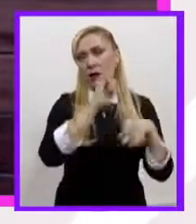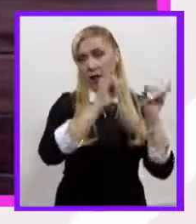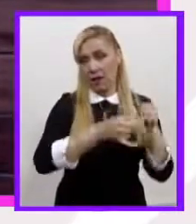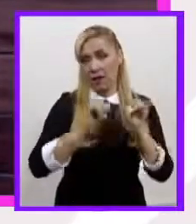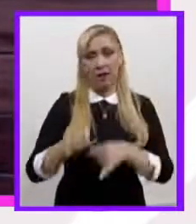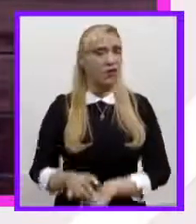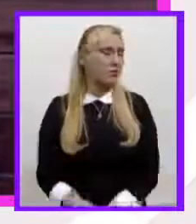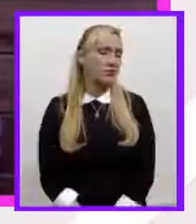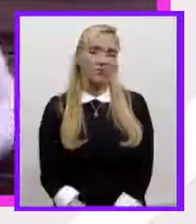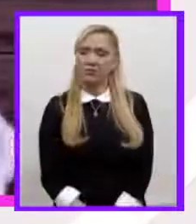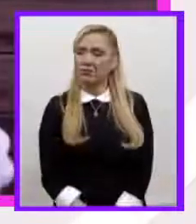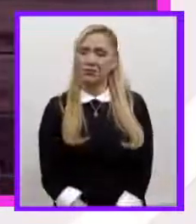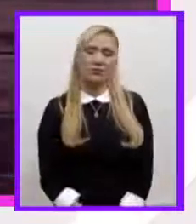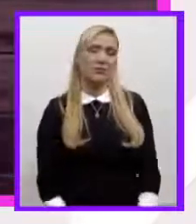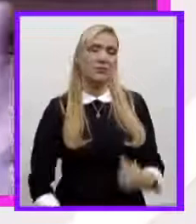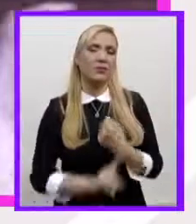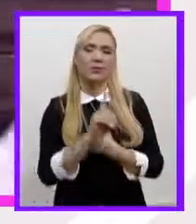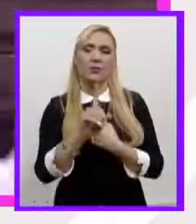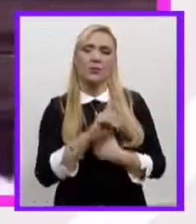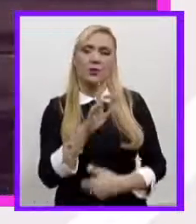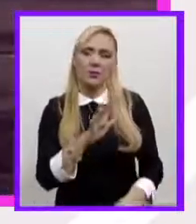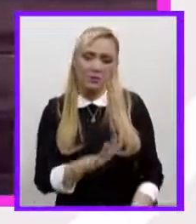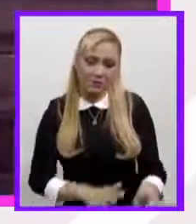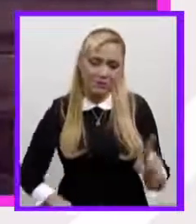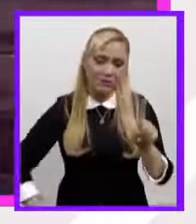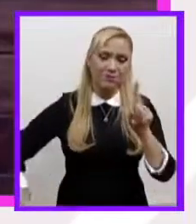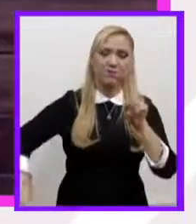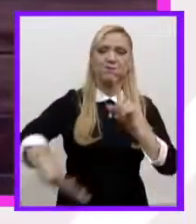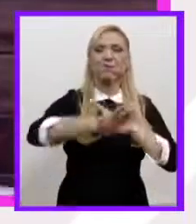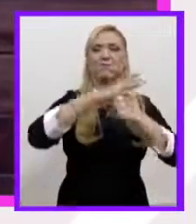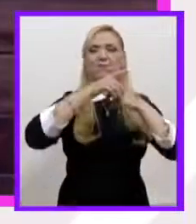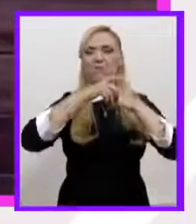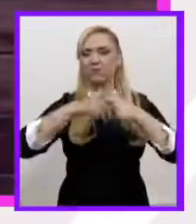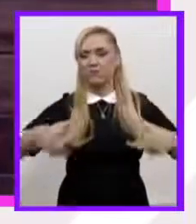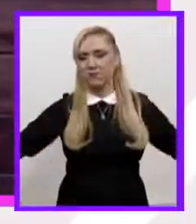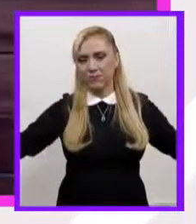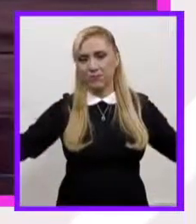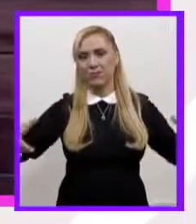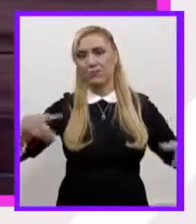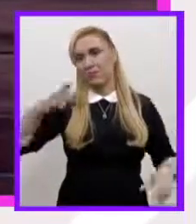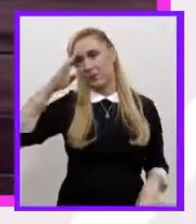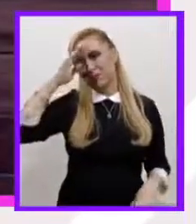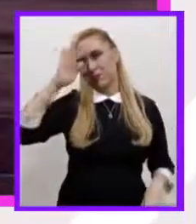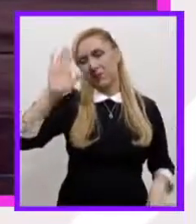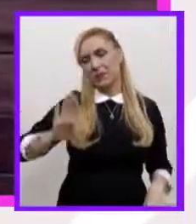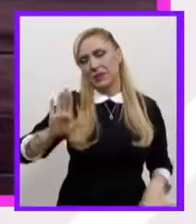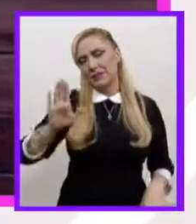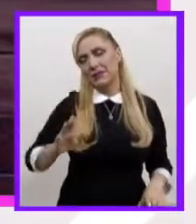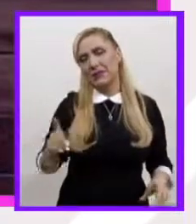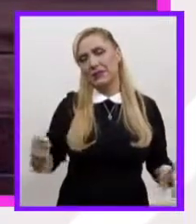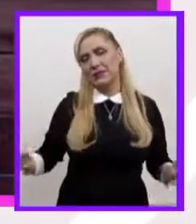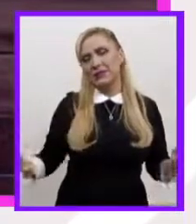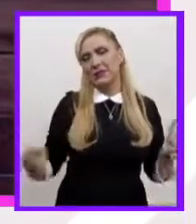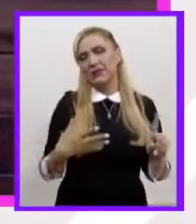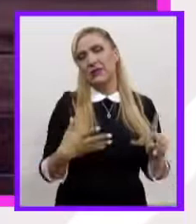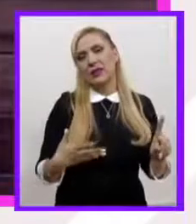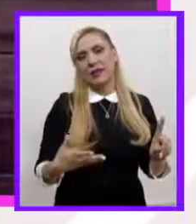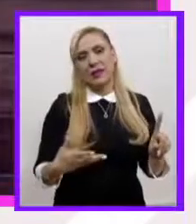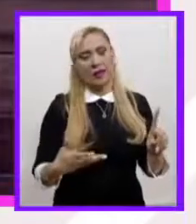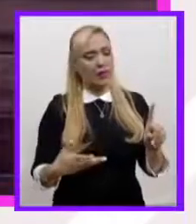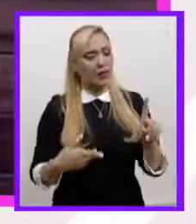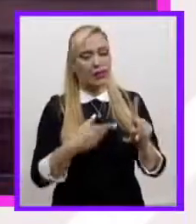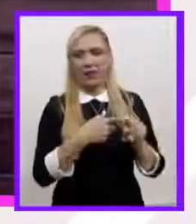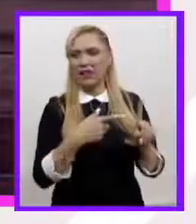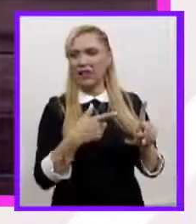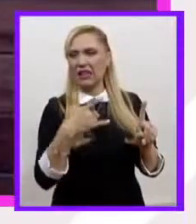decir, pareciera que es voy a decirlo en estas palabras, pero no sé si son las más adecuadas, parece que es un sujeto